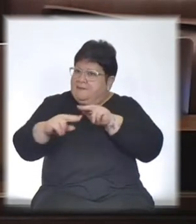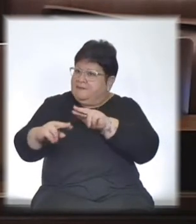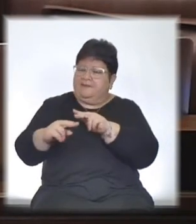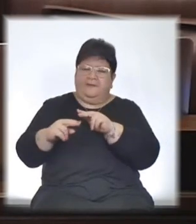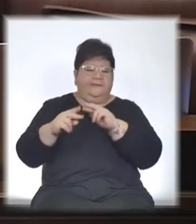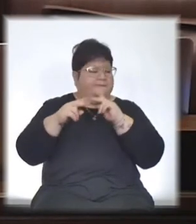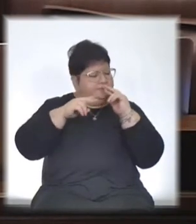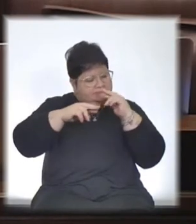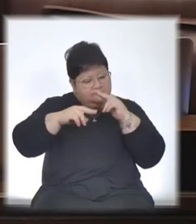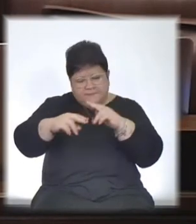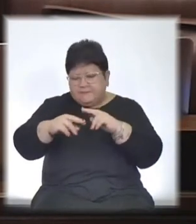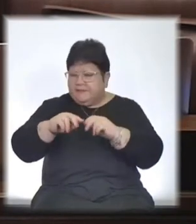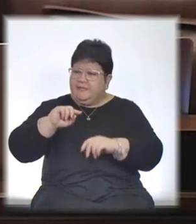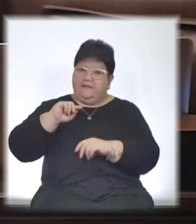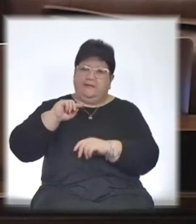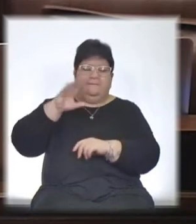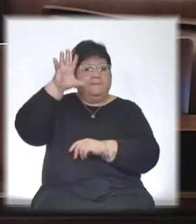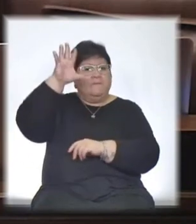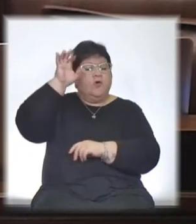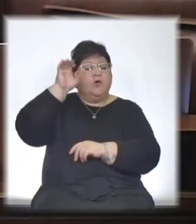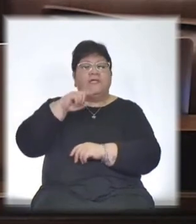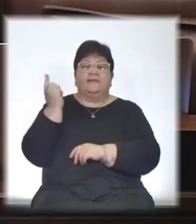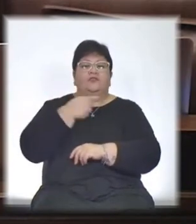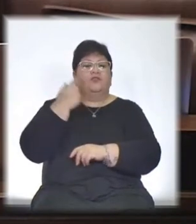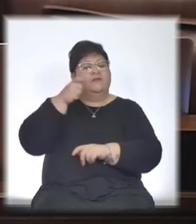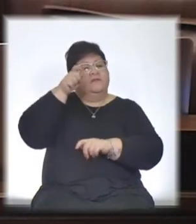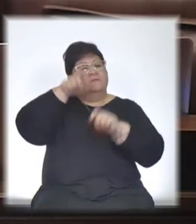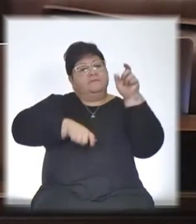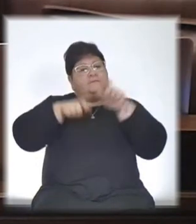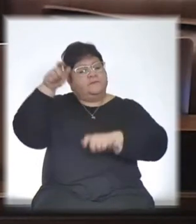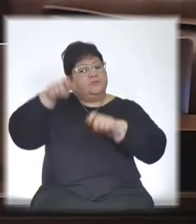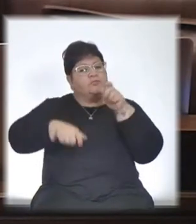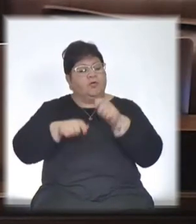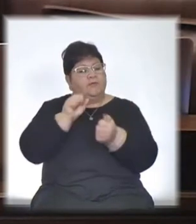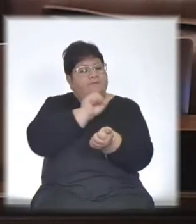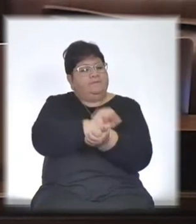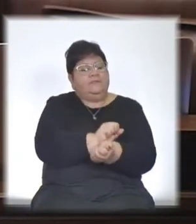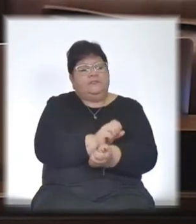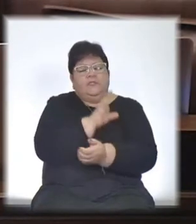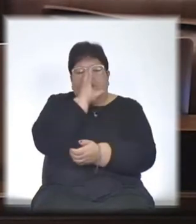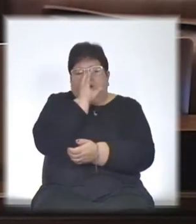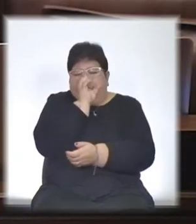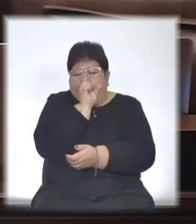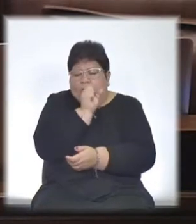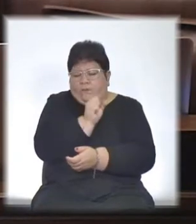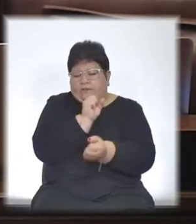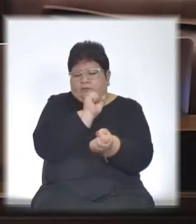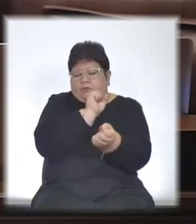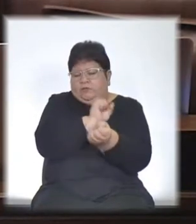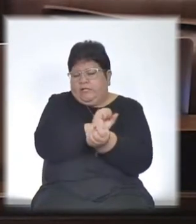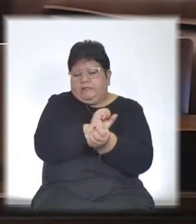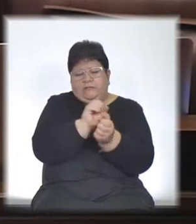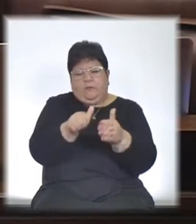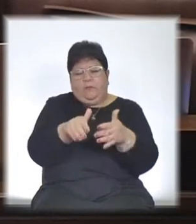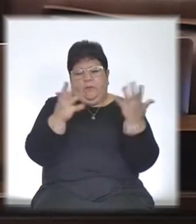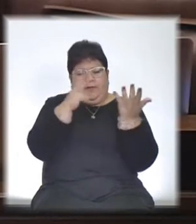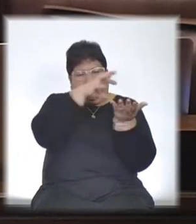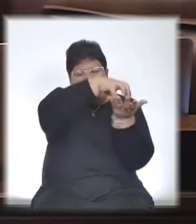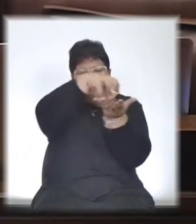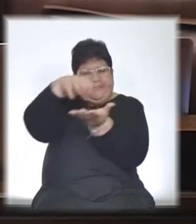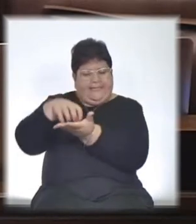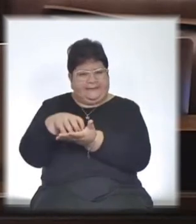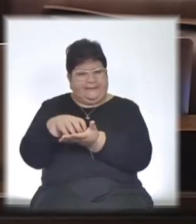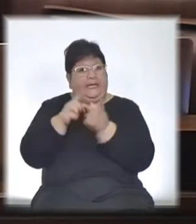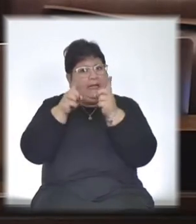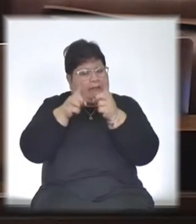presas. Porque ellas soportaron en Punta Rieles, en las cárceles, en otras cárceles y en el